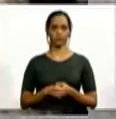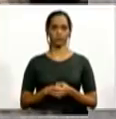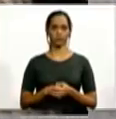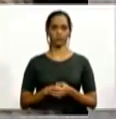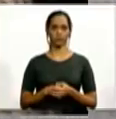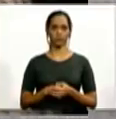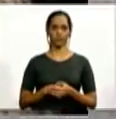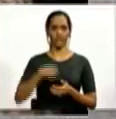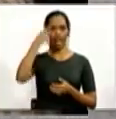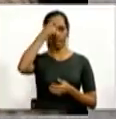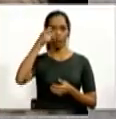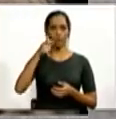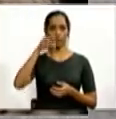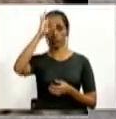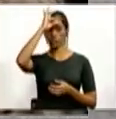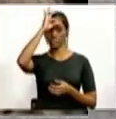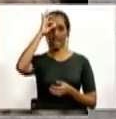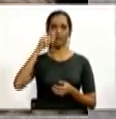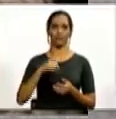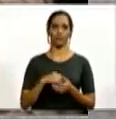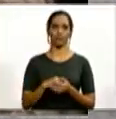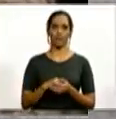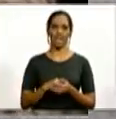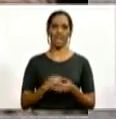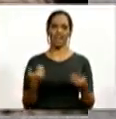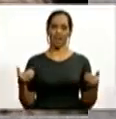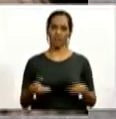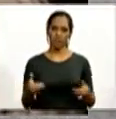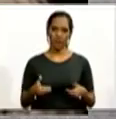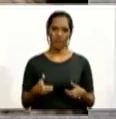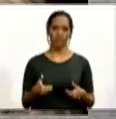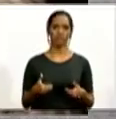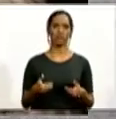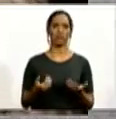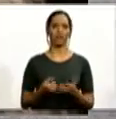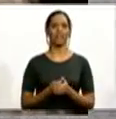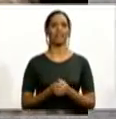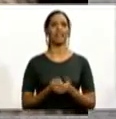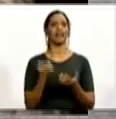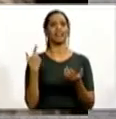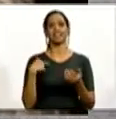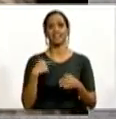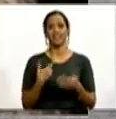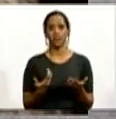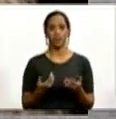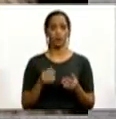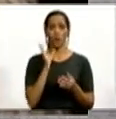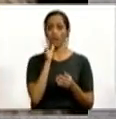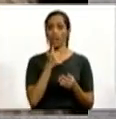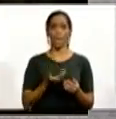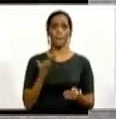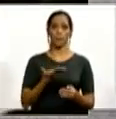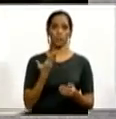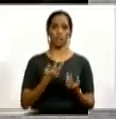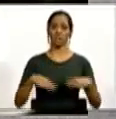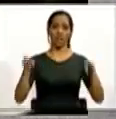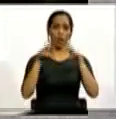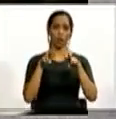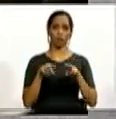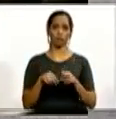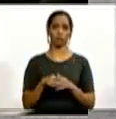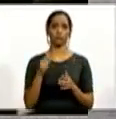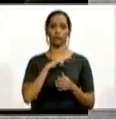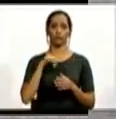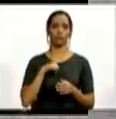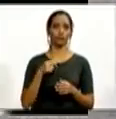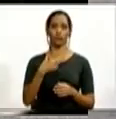Y el pueblo no sabe lo que es el sacrificio ni lo que es adquirir las cosas y por eso no le da importancia ni le da valor. Nosotros